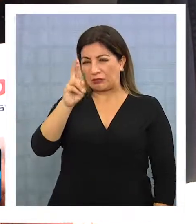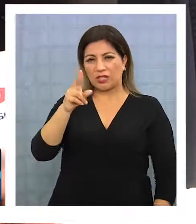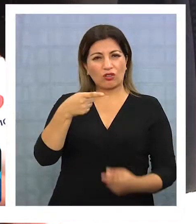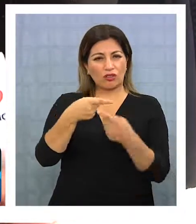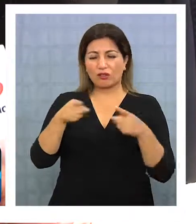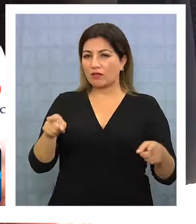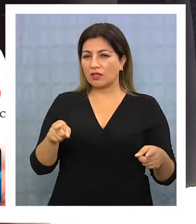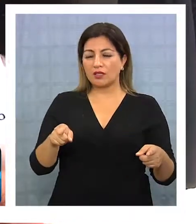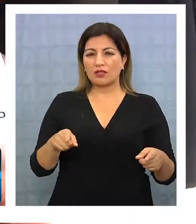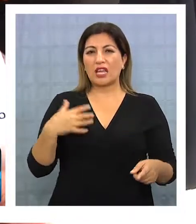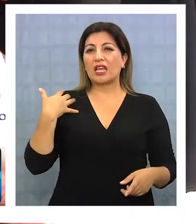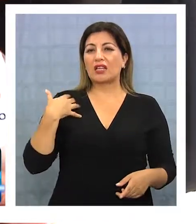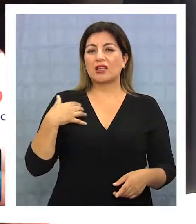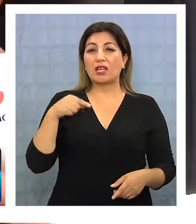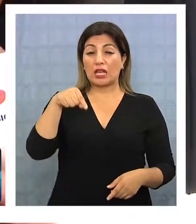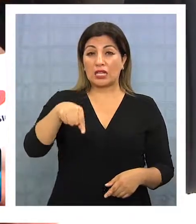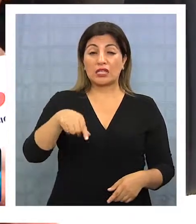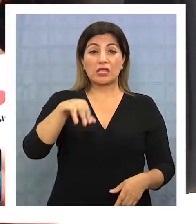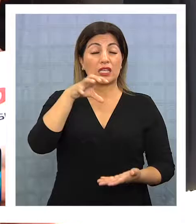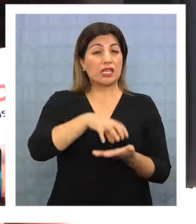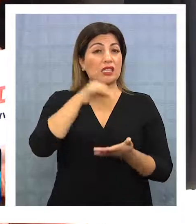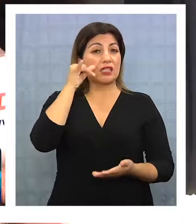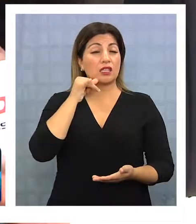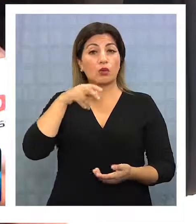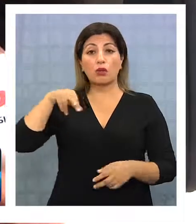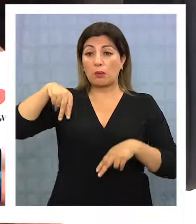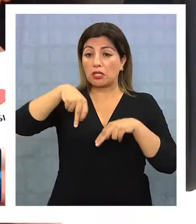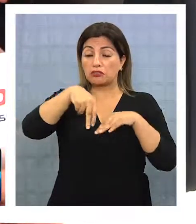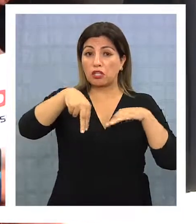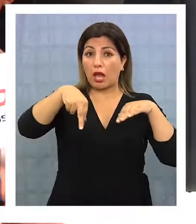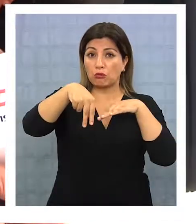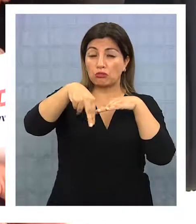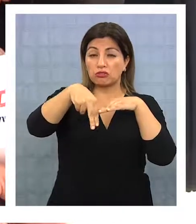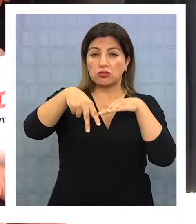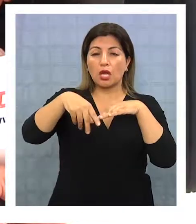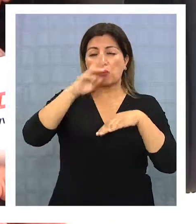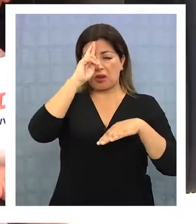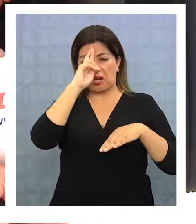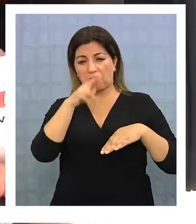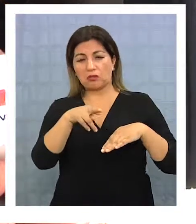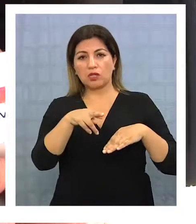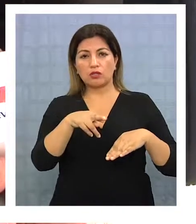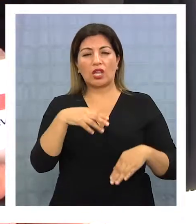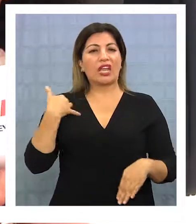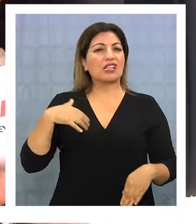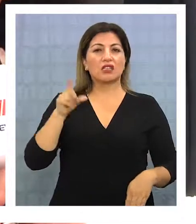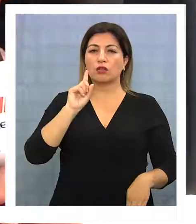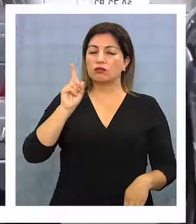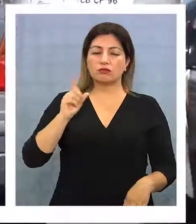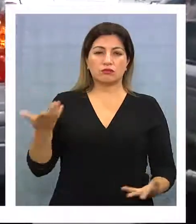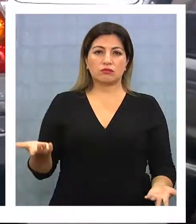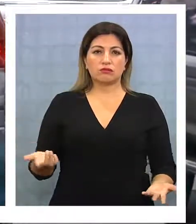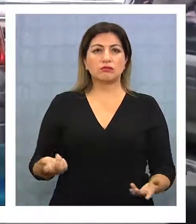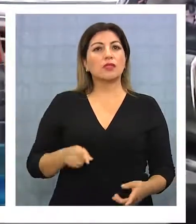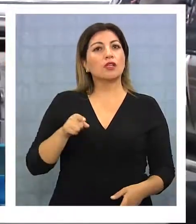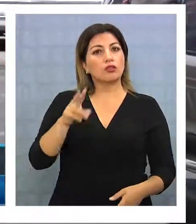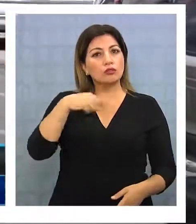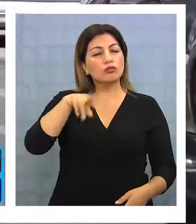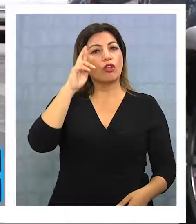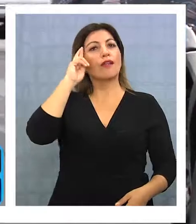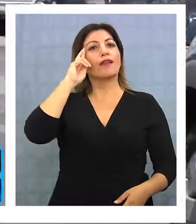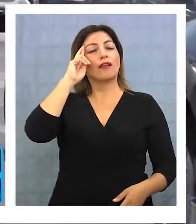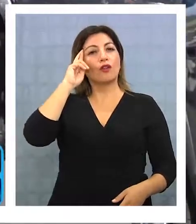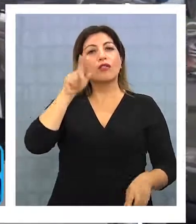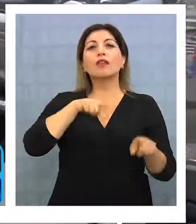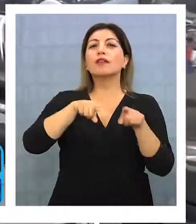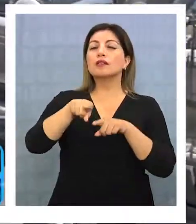Nosotros somos de Argentina, acá el peatón se lo respeta mucho. Cosa que allá no sucede normalmente. Es bueno recordar